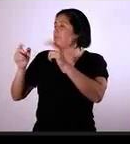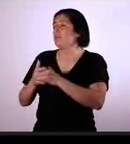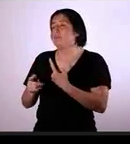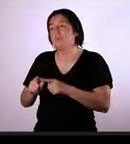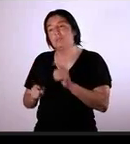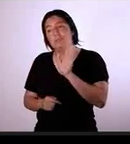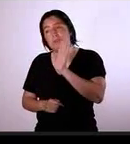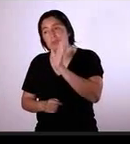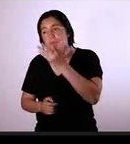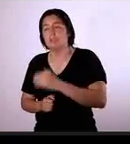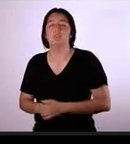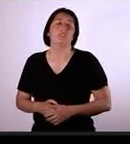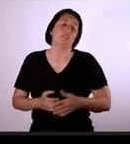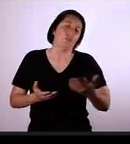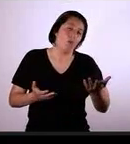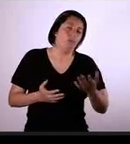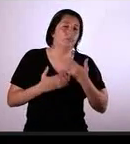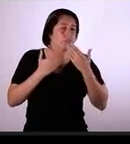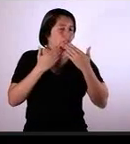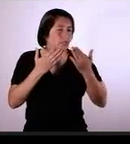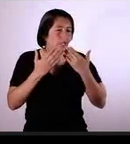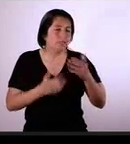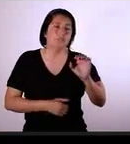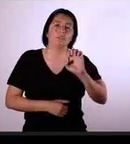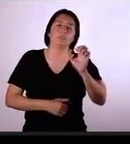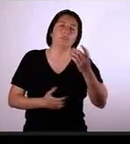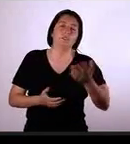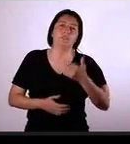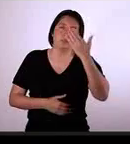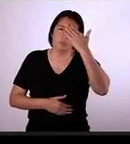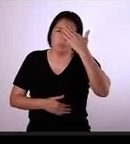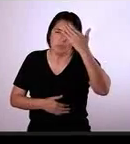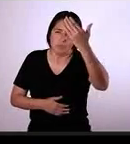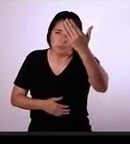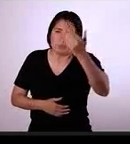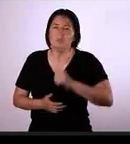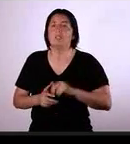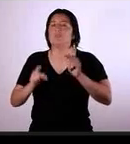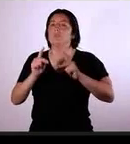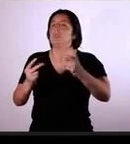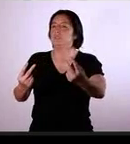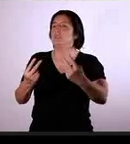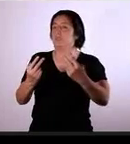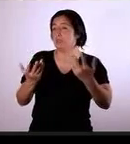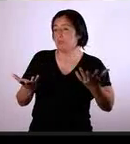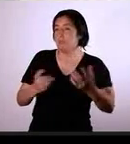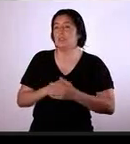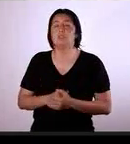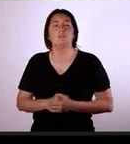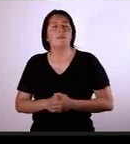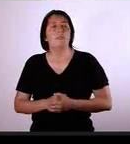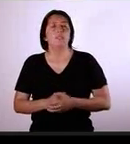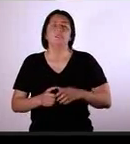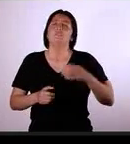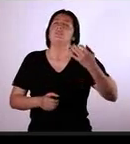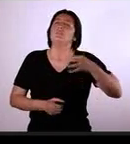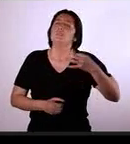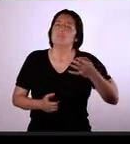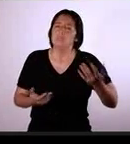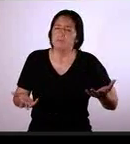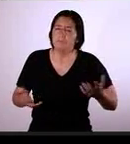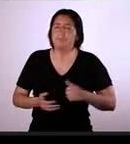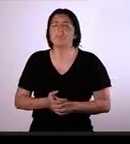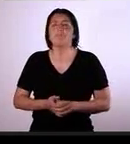que despedir la entrevista. Sí, no, muchísimas gracias, Enrique, un cordial saludo a tu teleaudiencia y como siempre